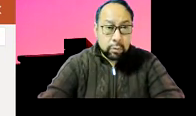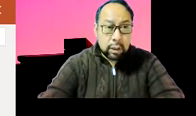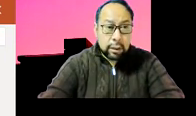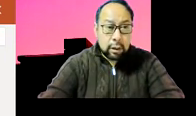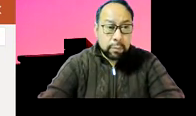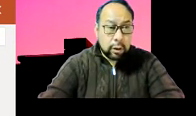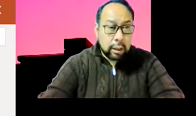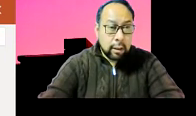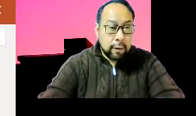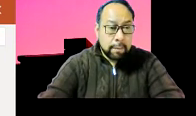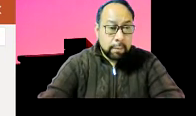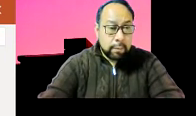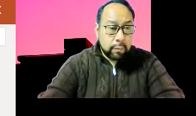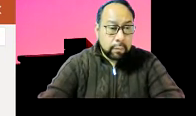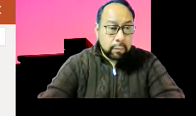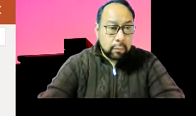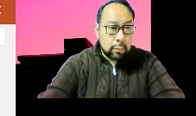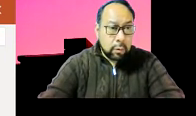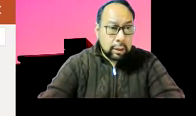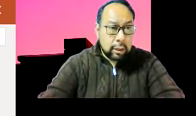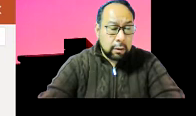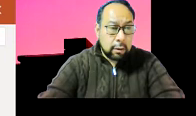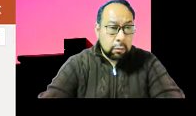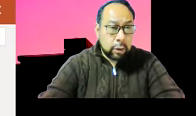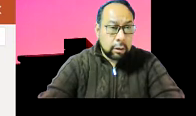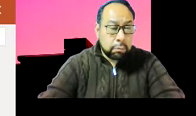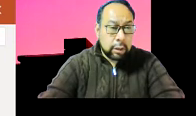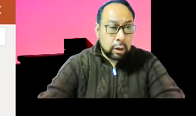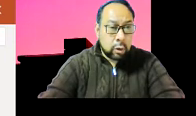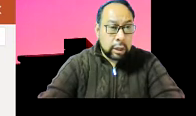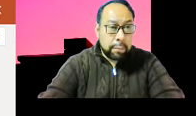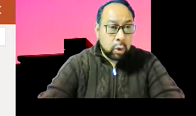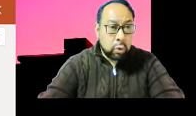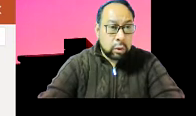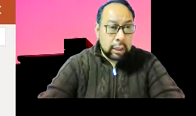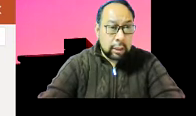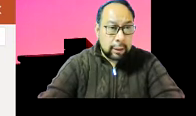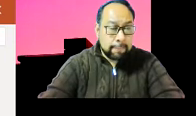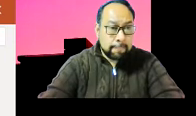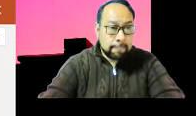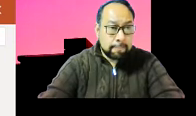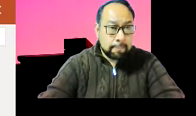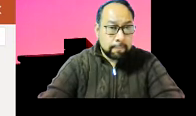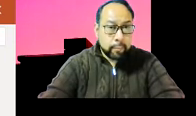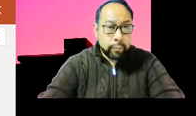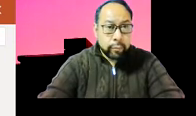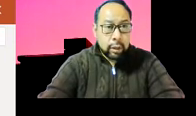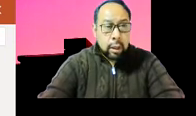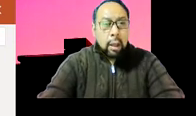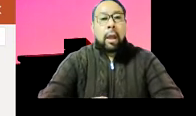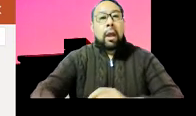No tenemos que mentir porque, como dice, después puede ser contraproducente.